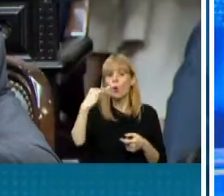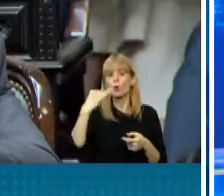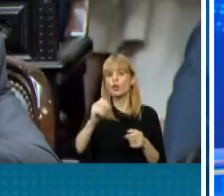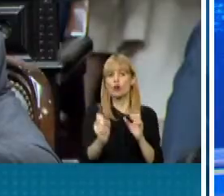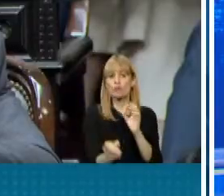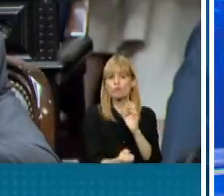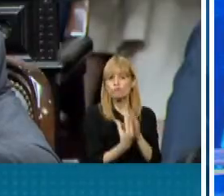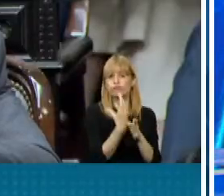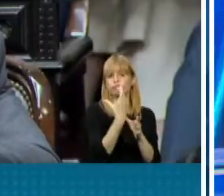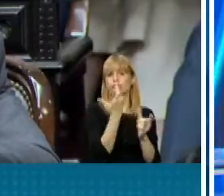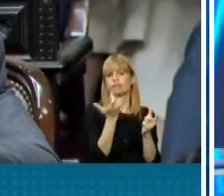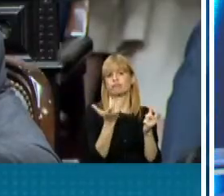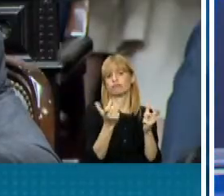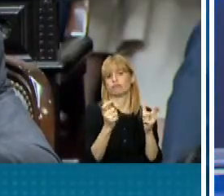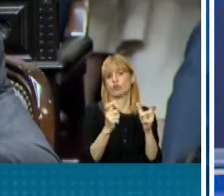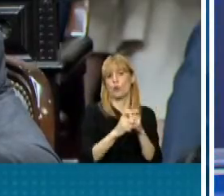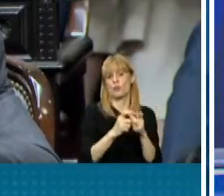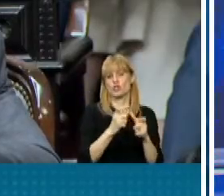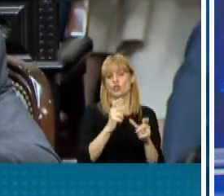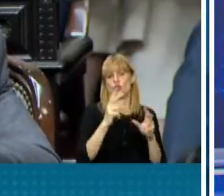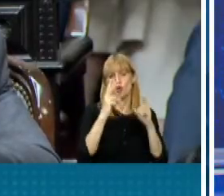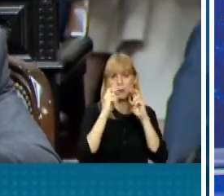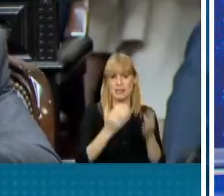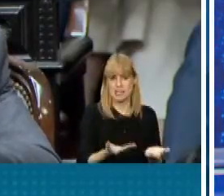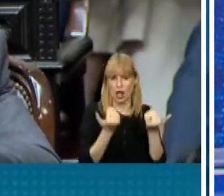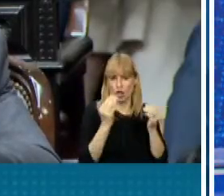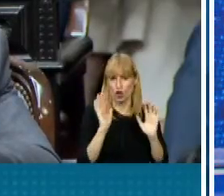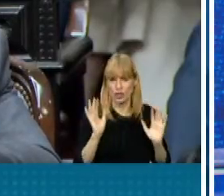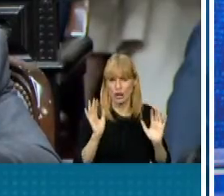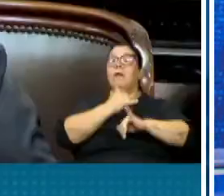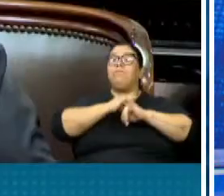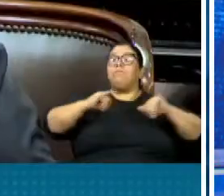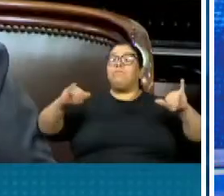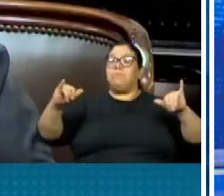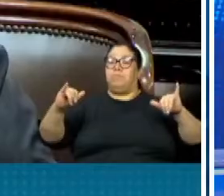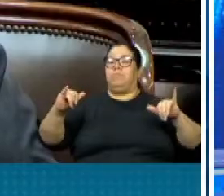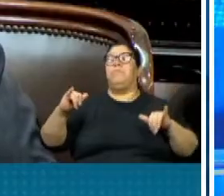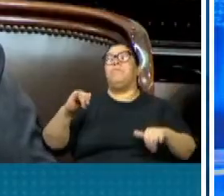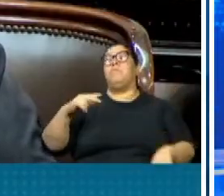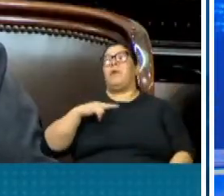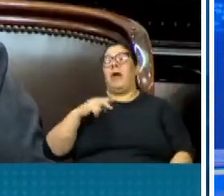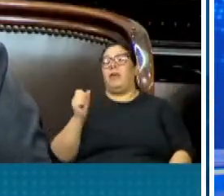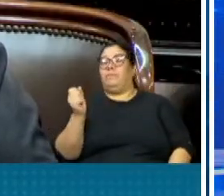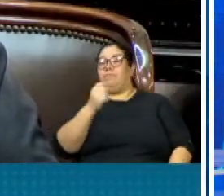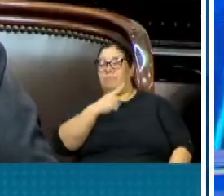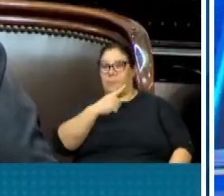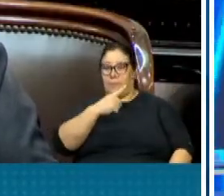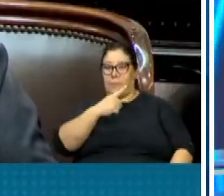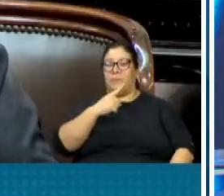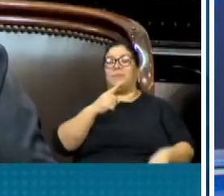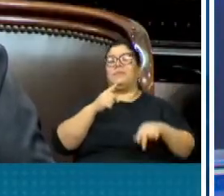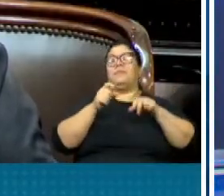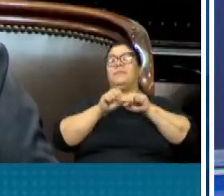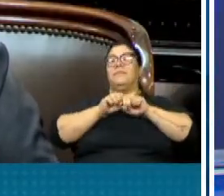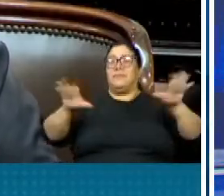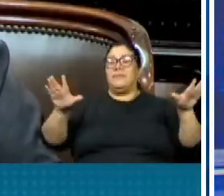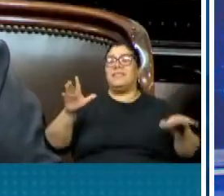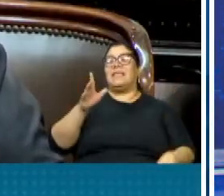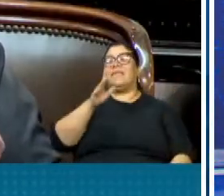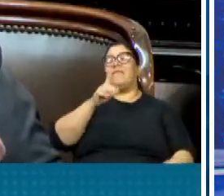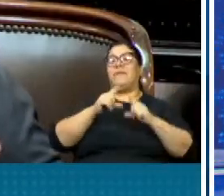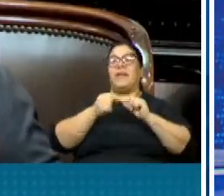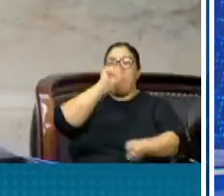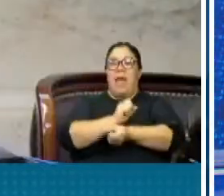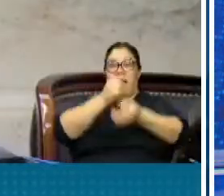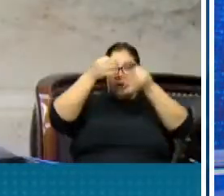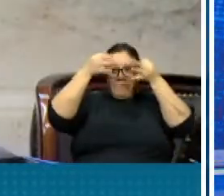gobierno decidir. Y por otro lado tenés a la oposición, que por supuesto que también está izando ciertas banderas porque es año electoral, así como también le hizo el